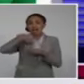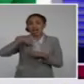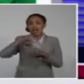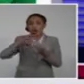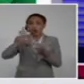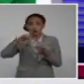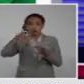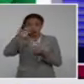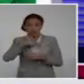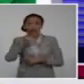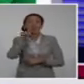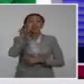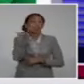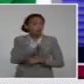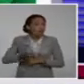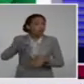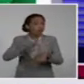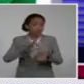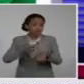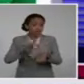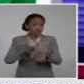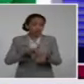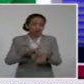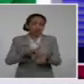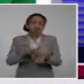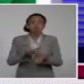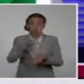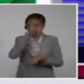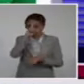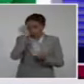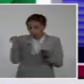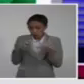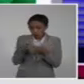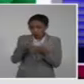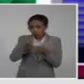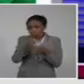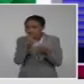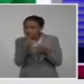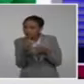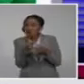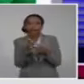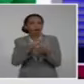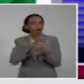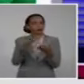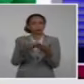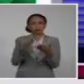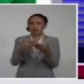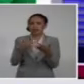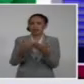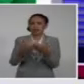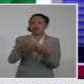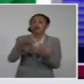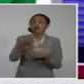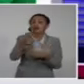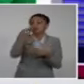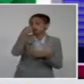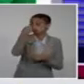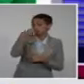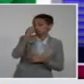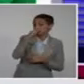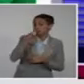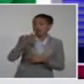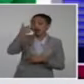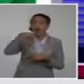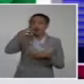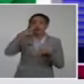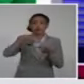sido diagnosticada en su área de salud, mediante el test de antígeno inicialmente como sospechoso por